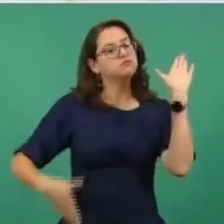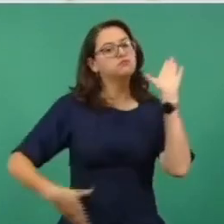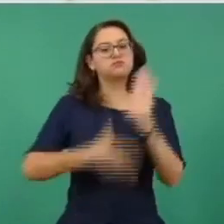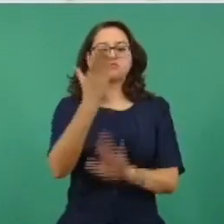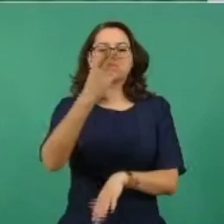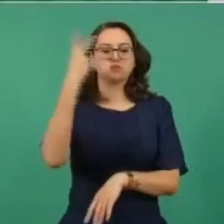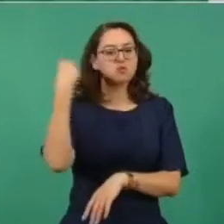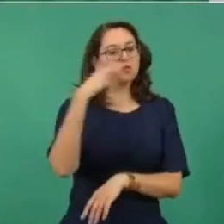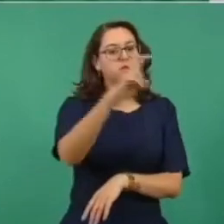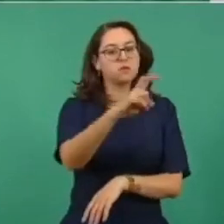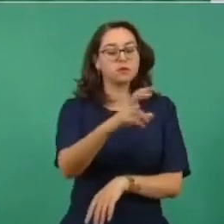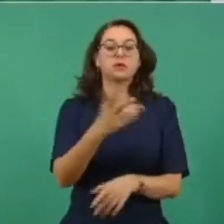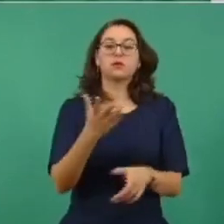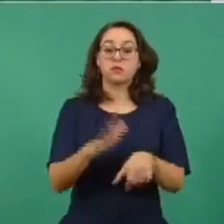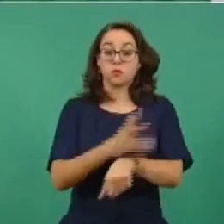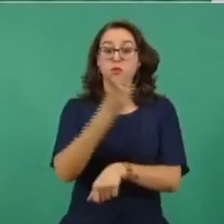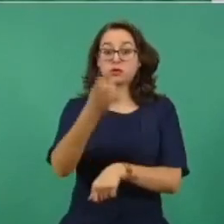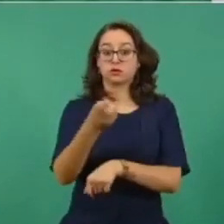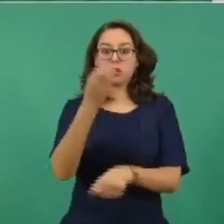la conferencia,